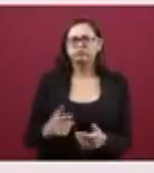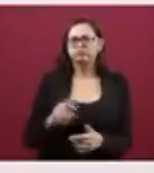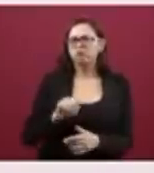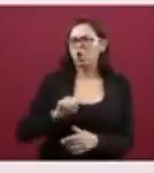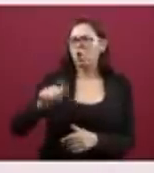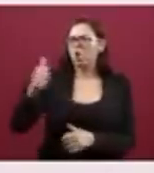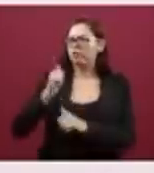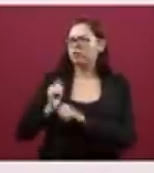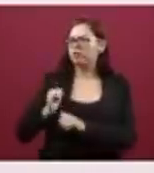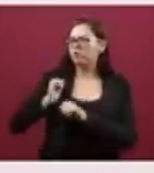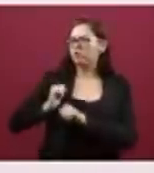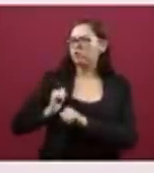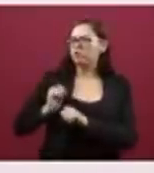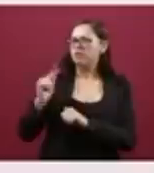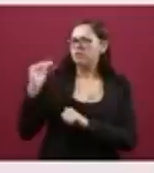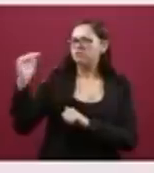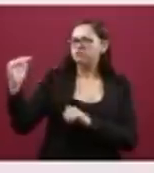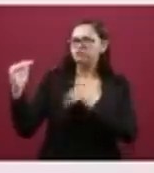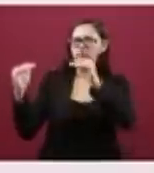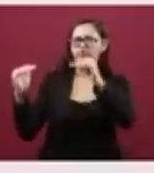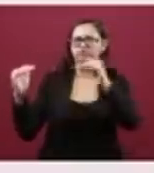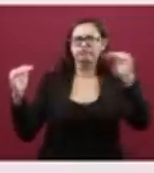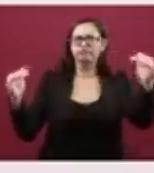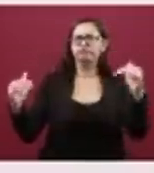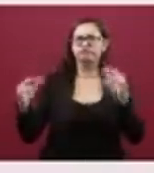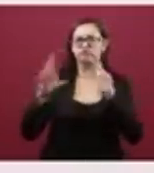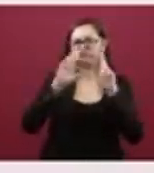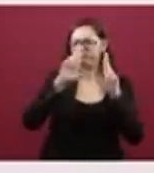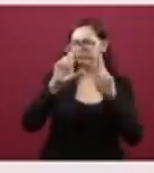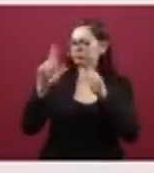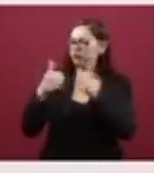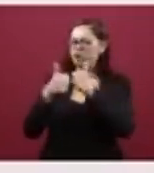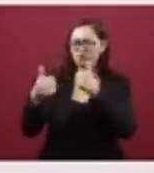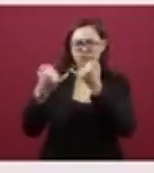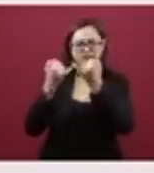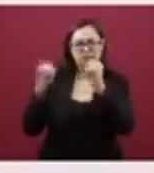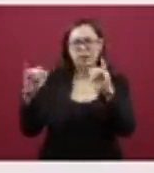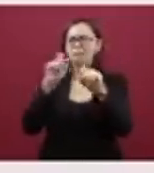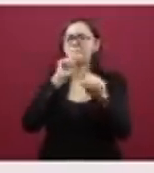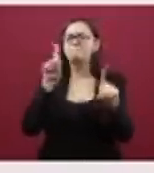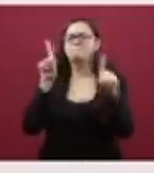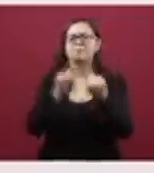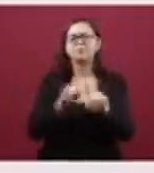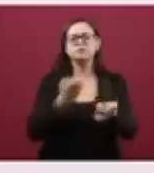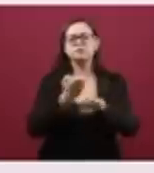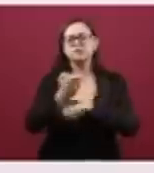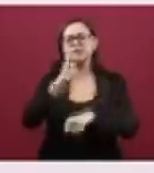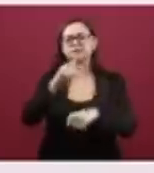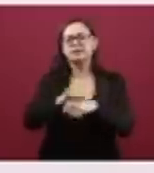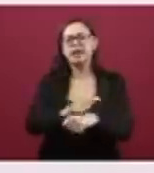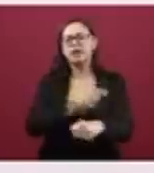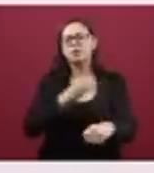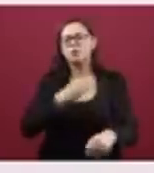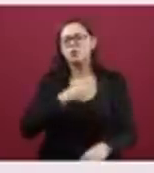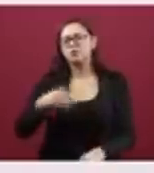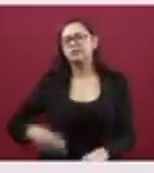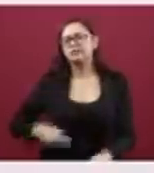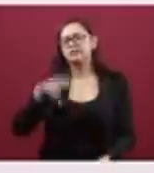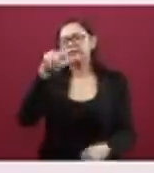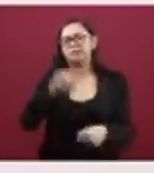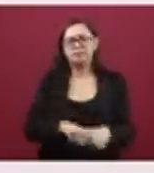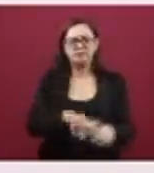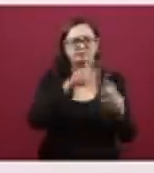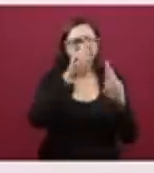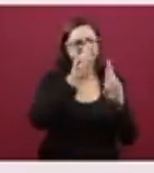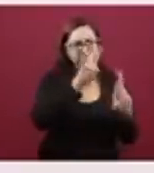otros poderes y a las autoridades estatales y municipales. En el patio central de Palacio Nacional,